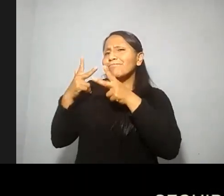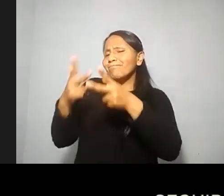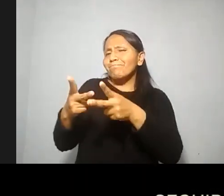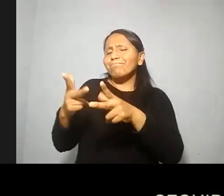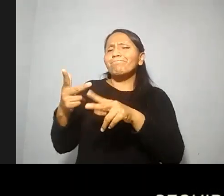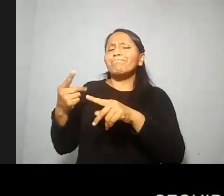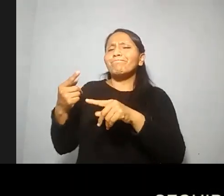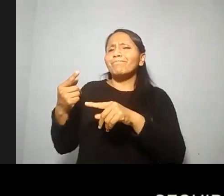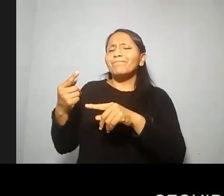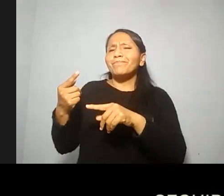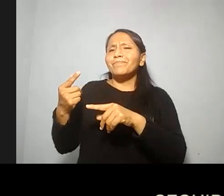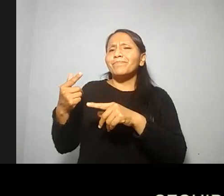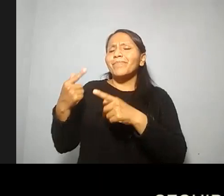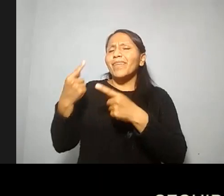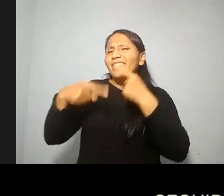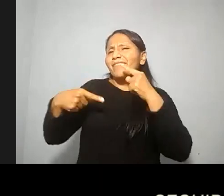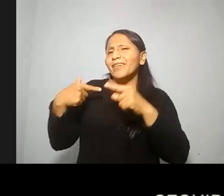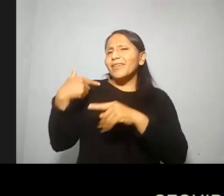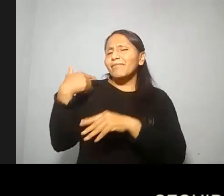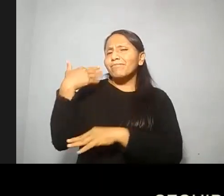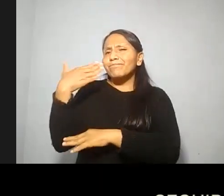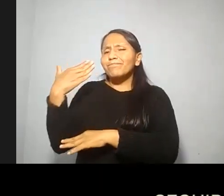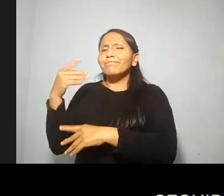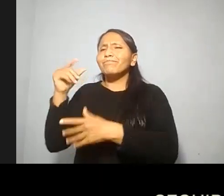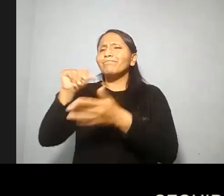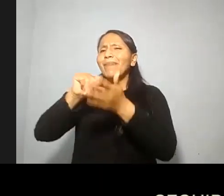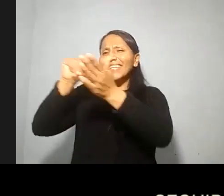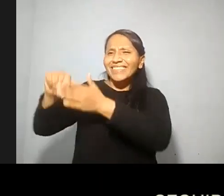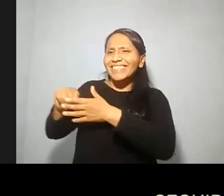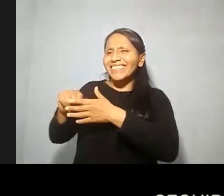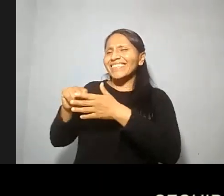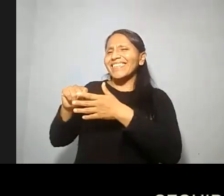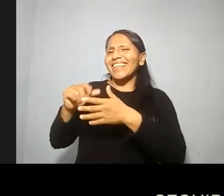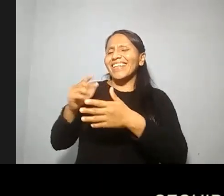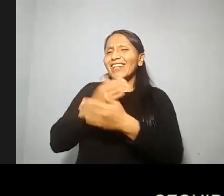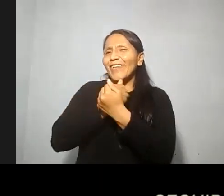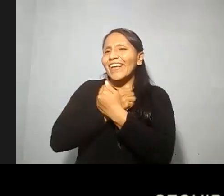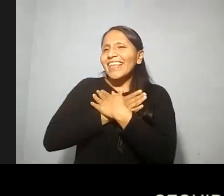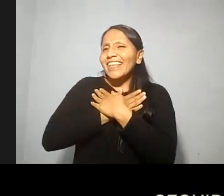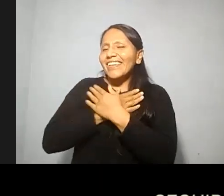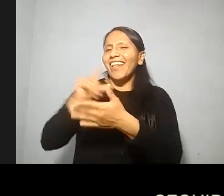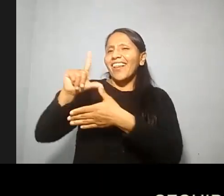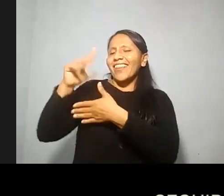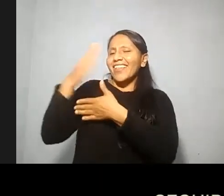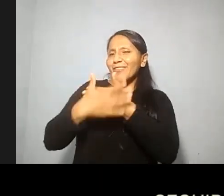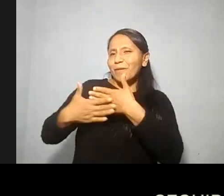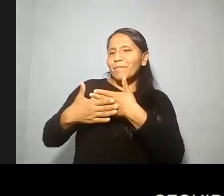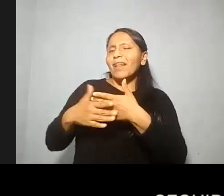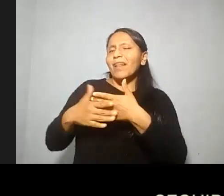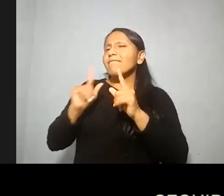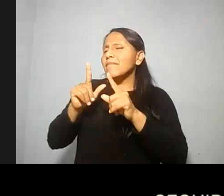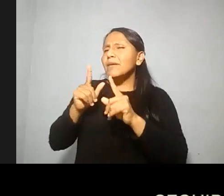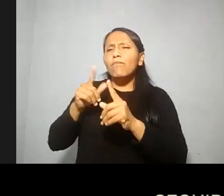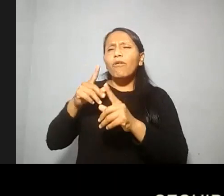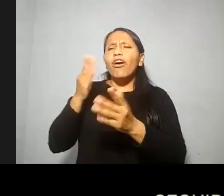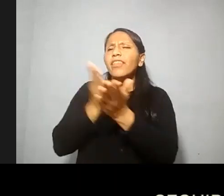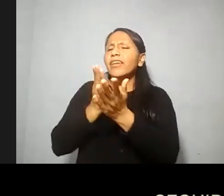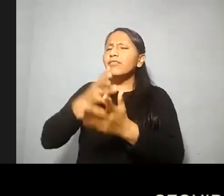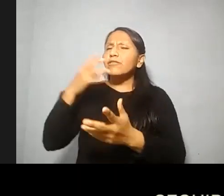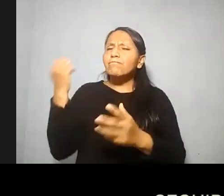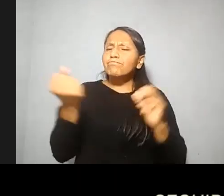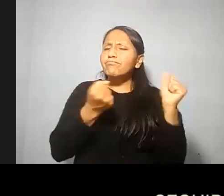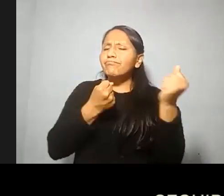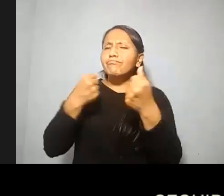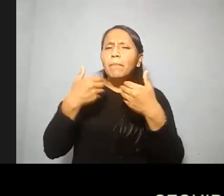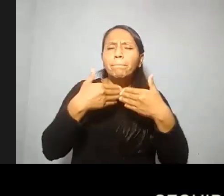los distintos países de nuestra querida Latinoamérica, seguir conquistando derechos, seguir abriendo